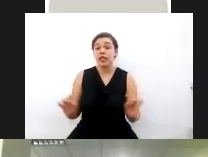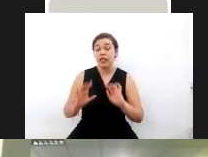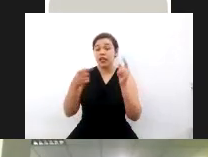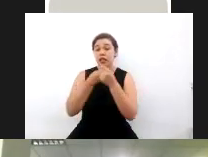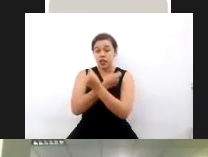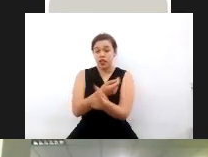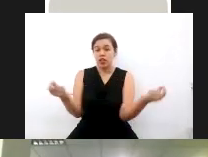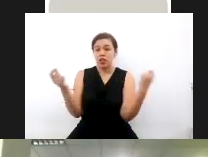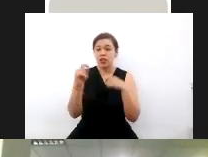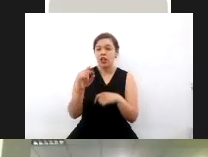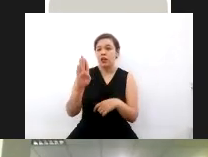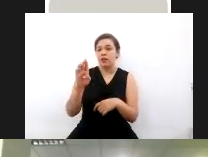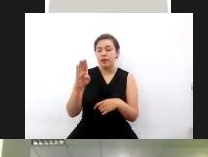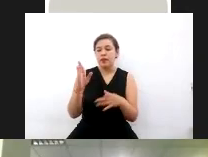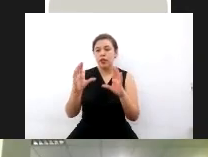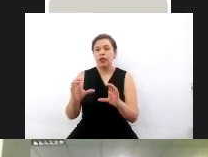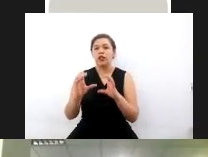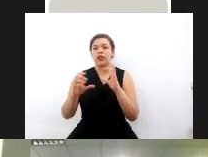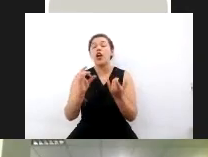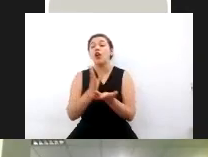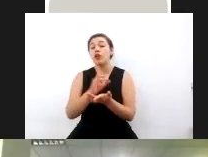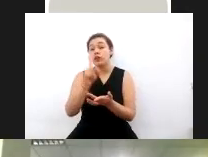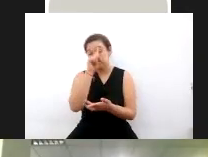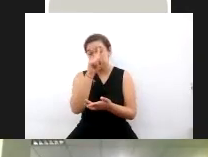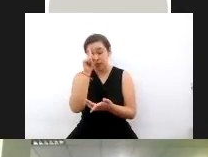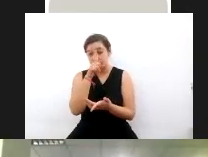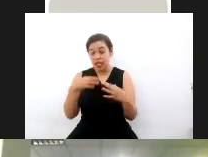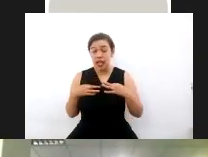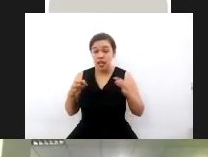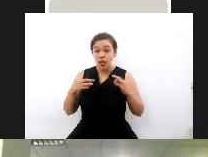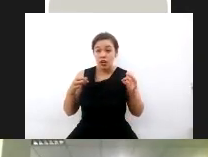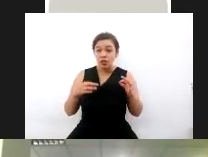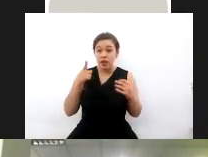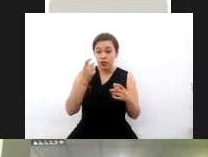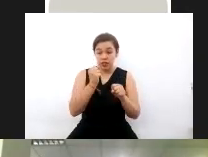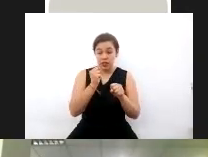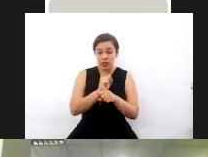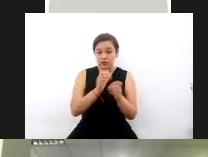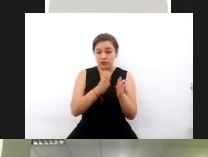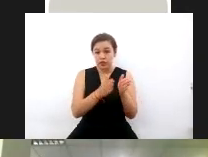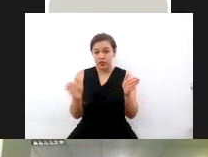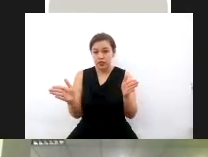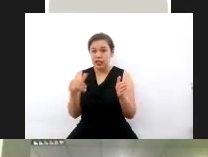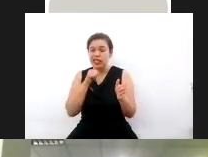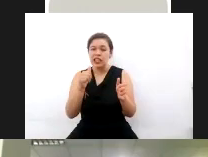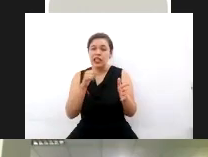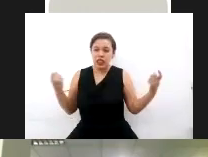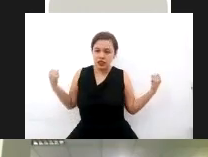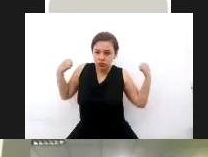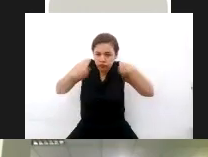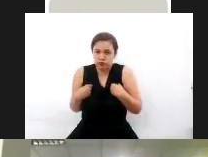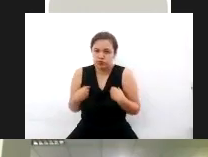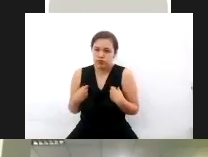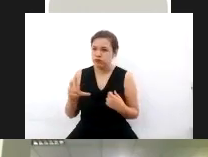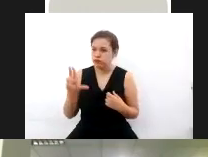a la guardería, se recomienda que solamente lleven la ropa que va a utilizar esa semana y no estén llevando mochilas. Se